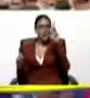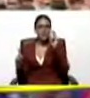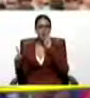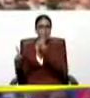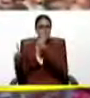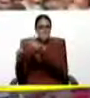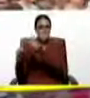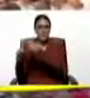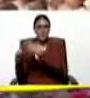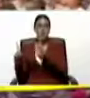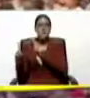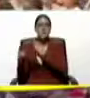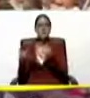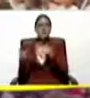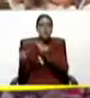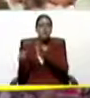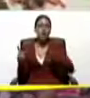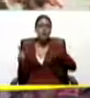Ascanio de Petare.